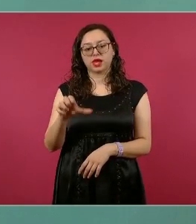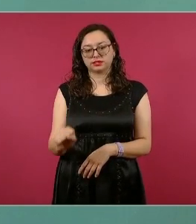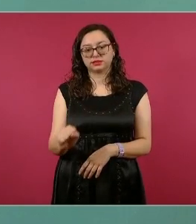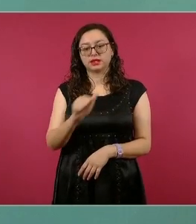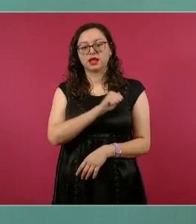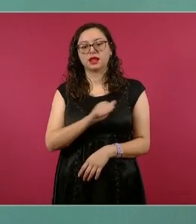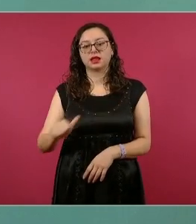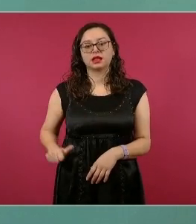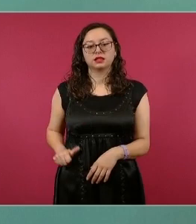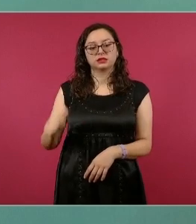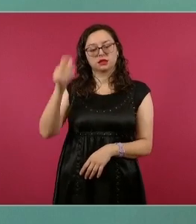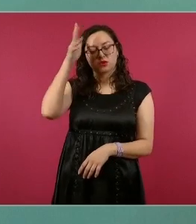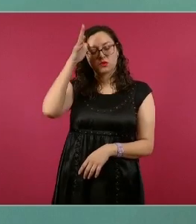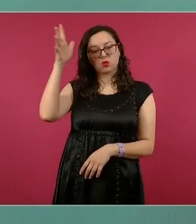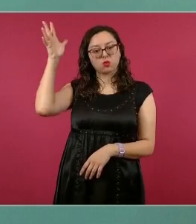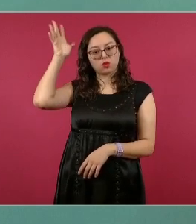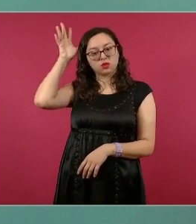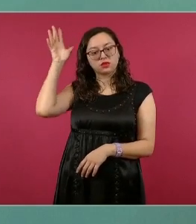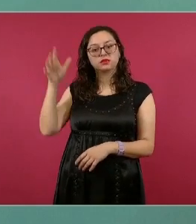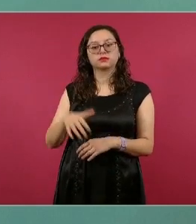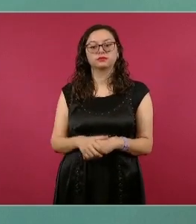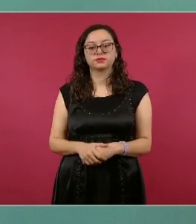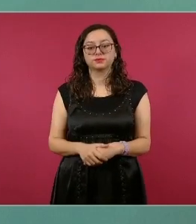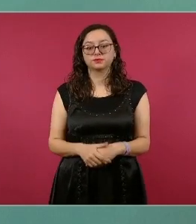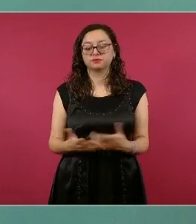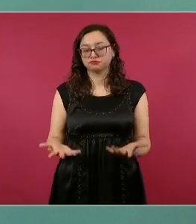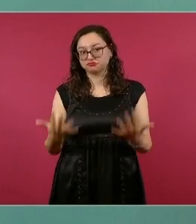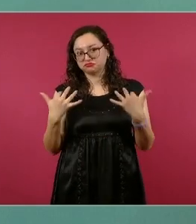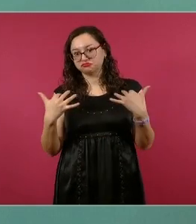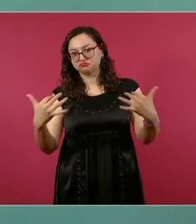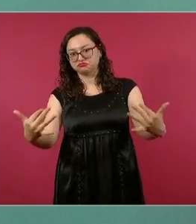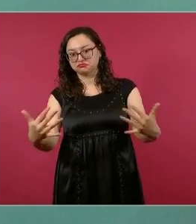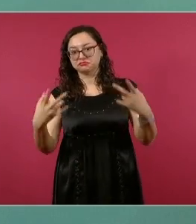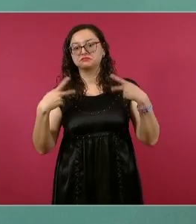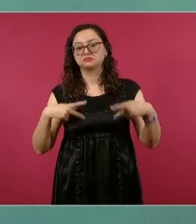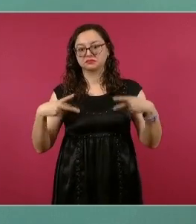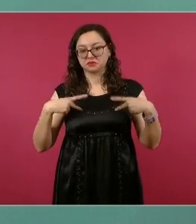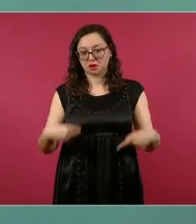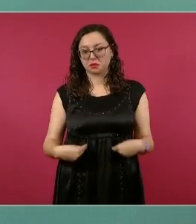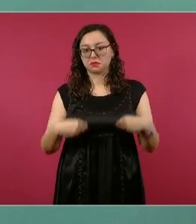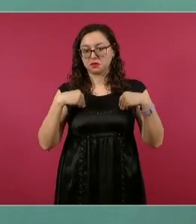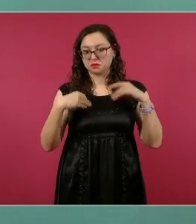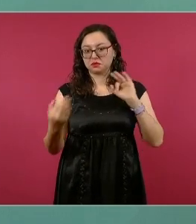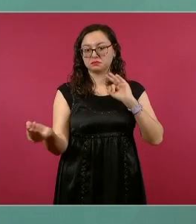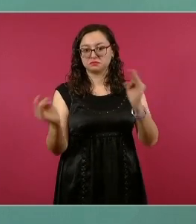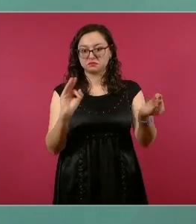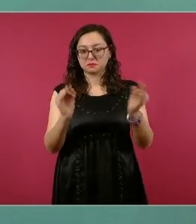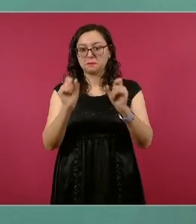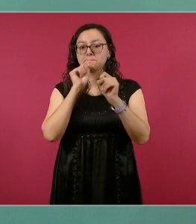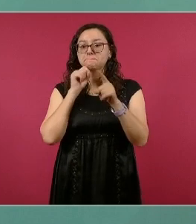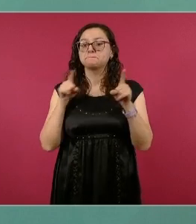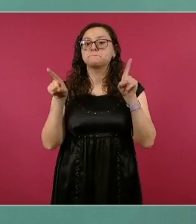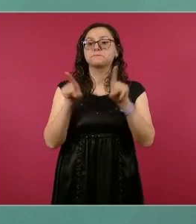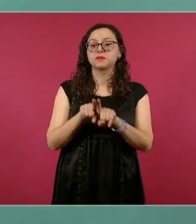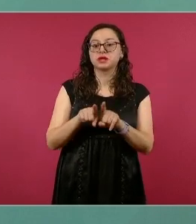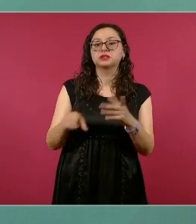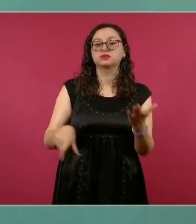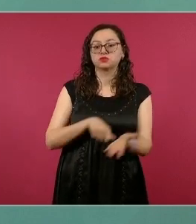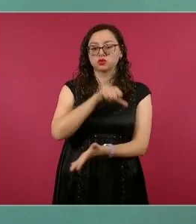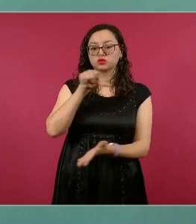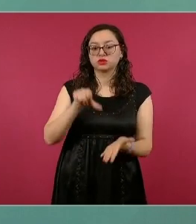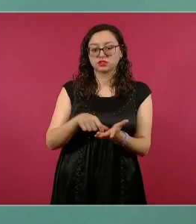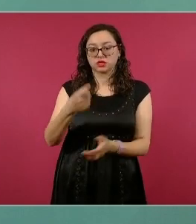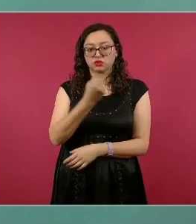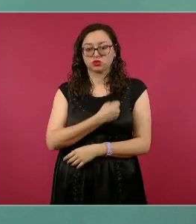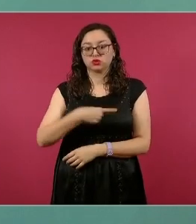Cuauhtémoc. Aquí está la comunidad. Y también está el comité que fue elegido en estas